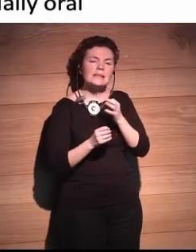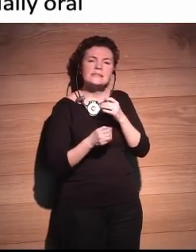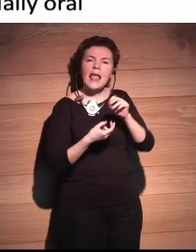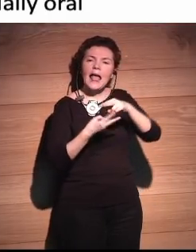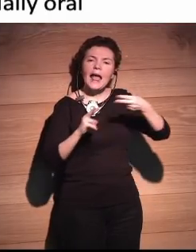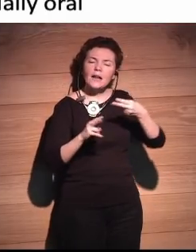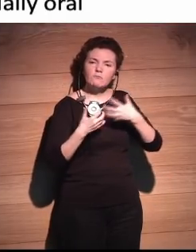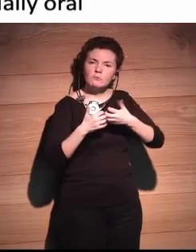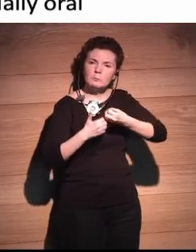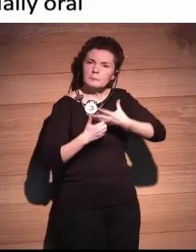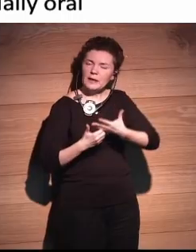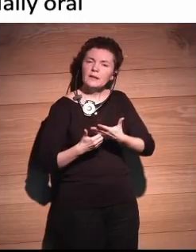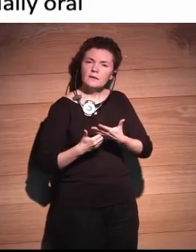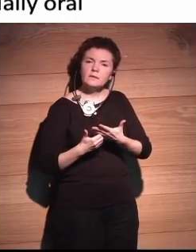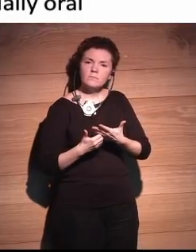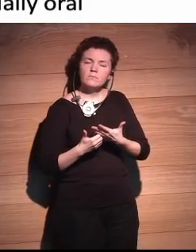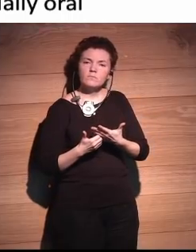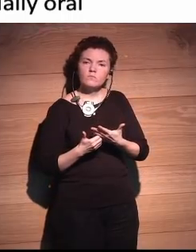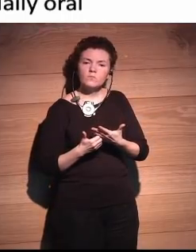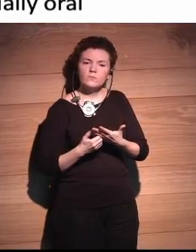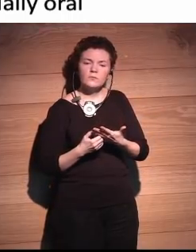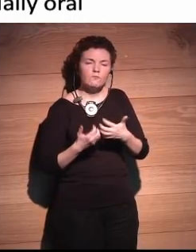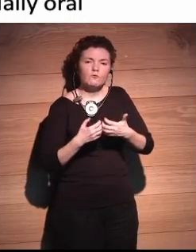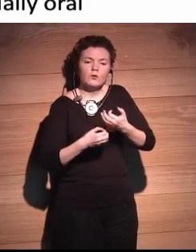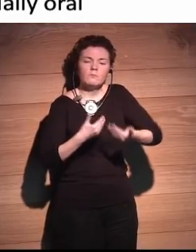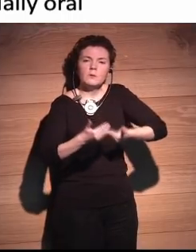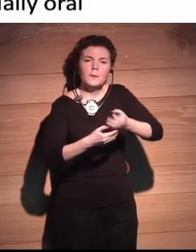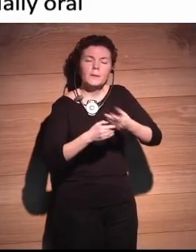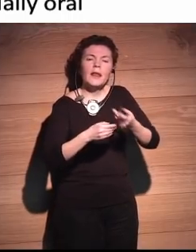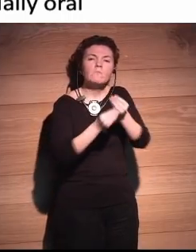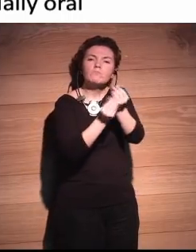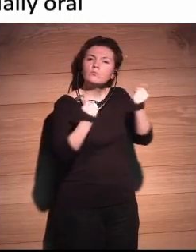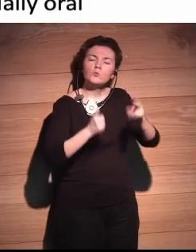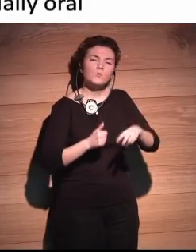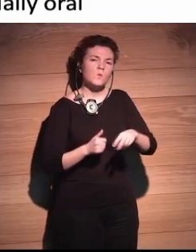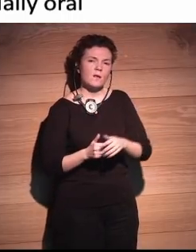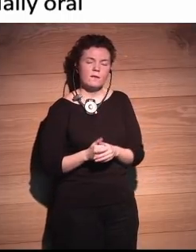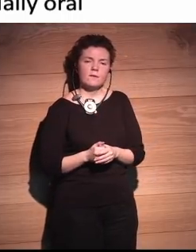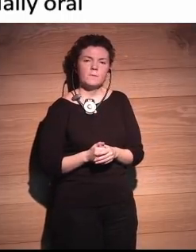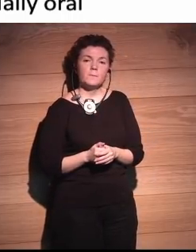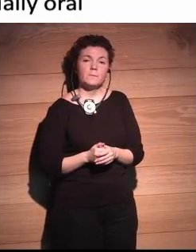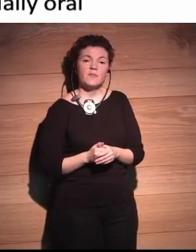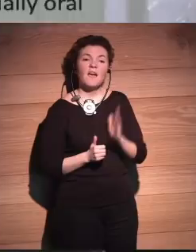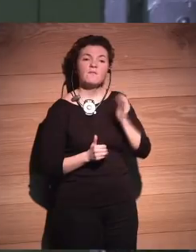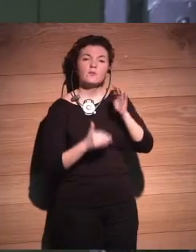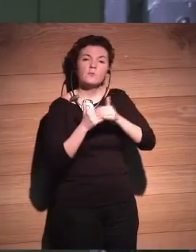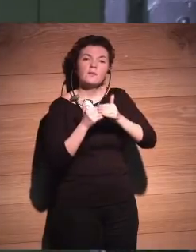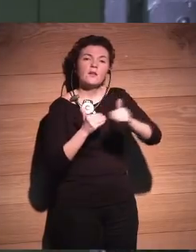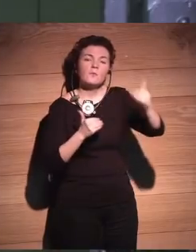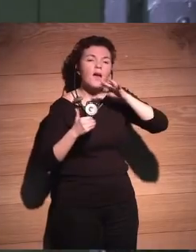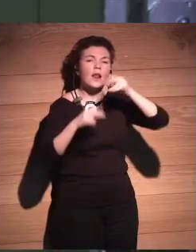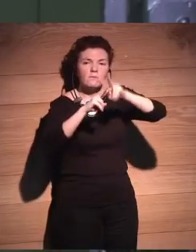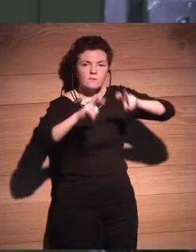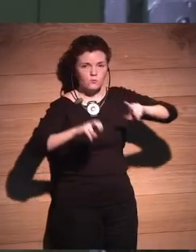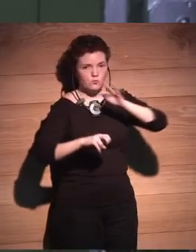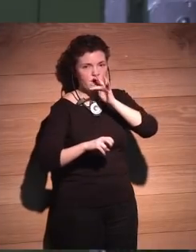expresado, es decir, está expresándose de forma correctamente y nunca se va, nunca desaparece. Y los efectos a largo plazo se están